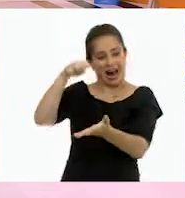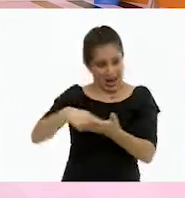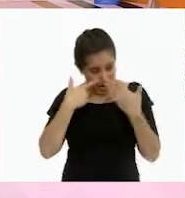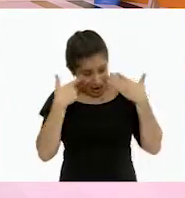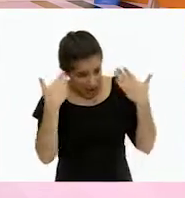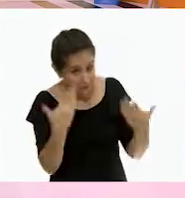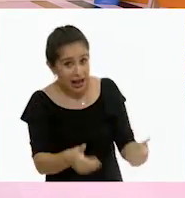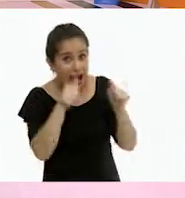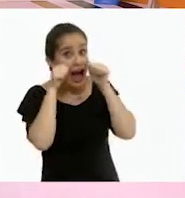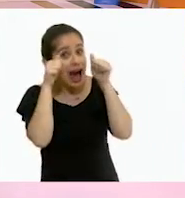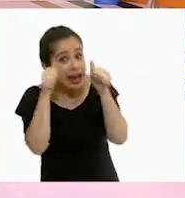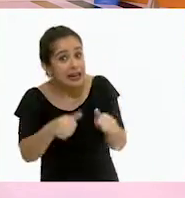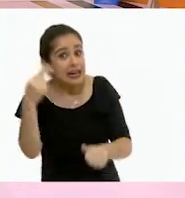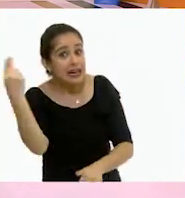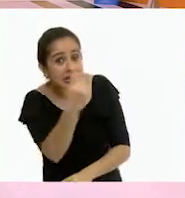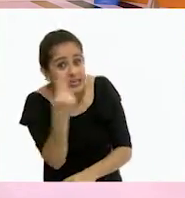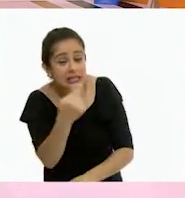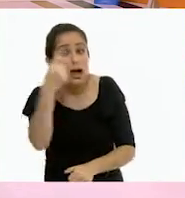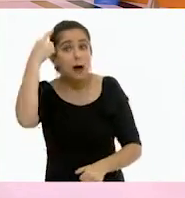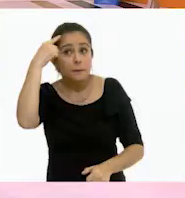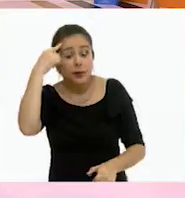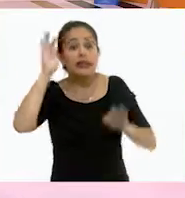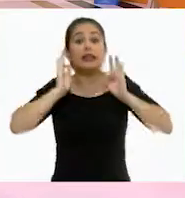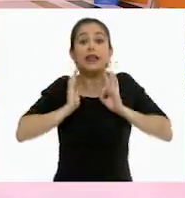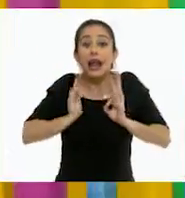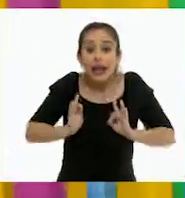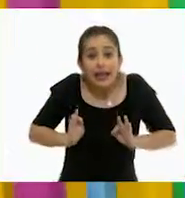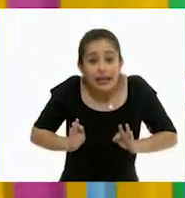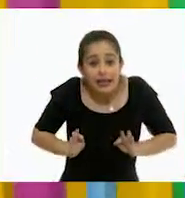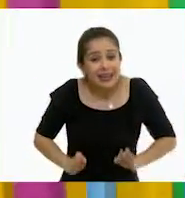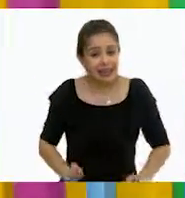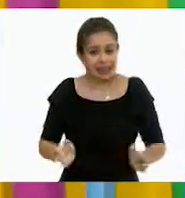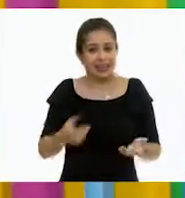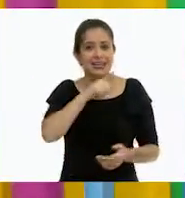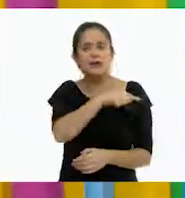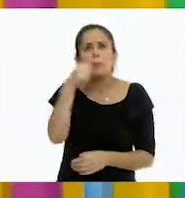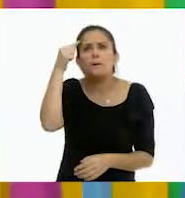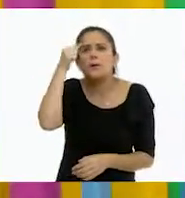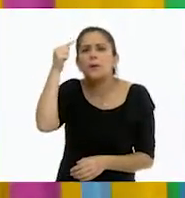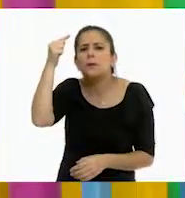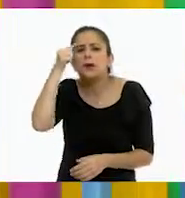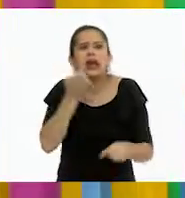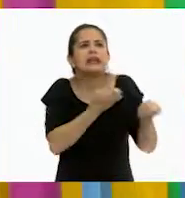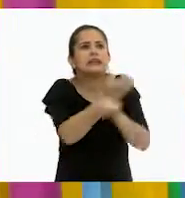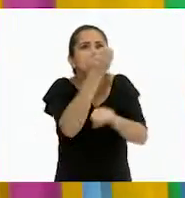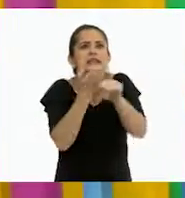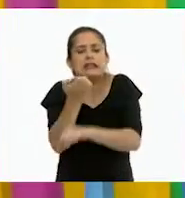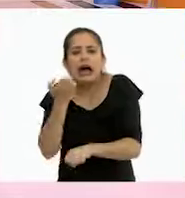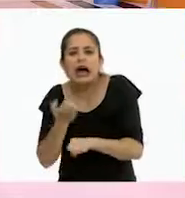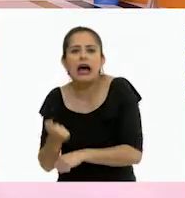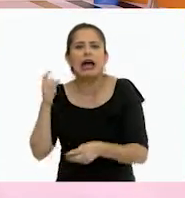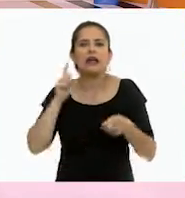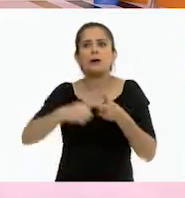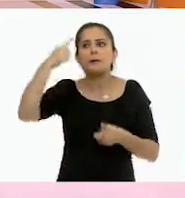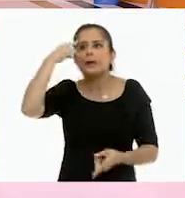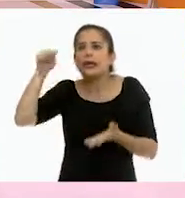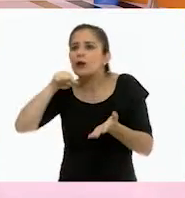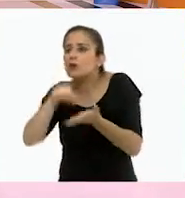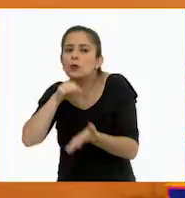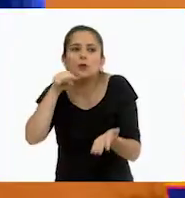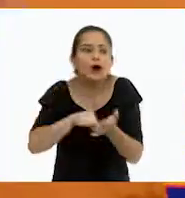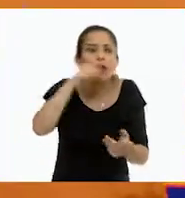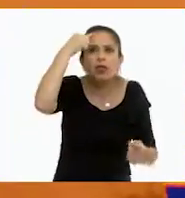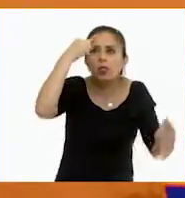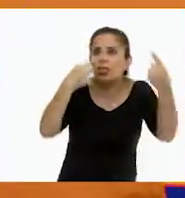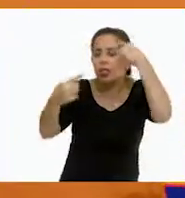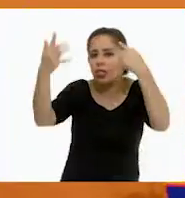requiere atención? Sí. Y tiene que estar la mente tranquila porque si no, estás pensando en estados y luego estás pensando en lugares y...